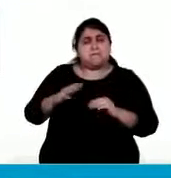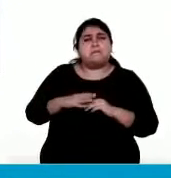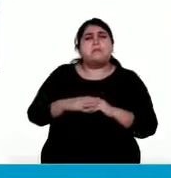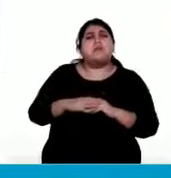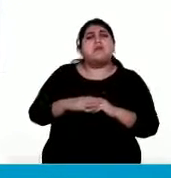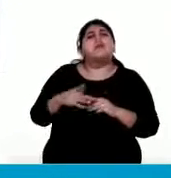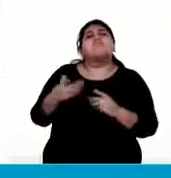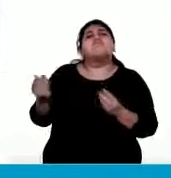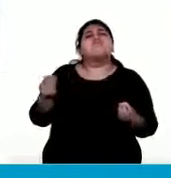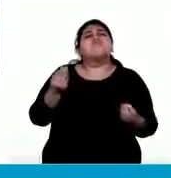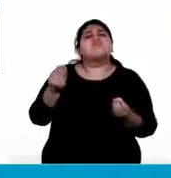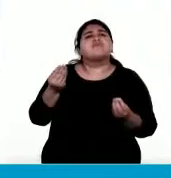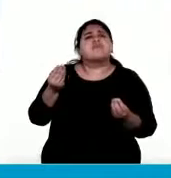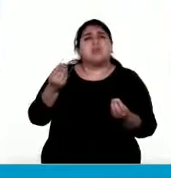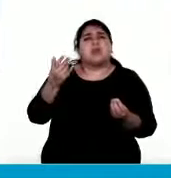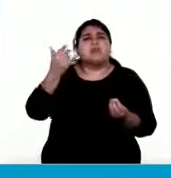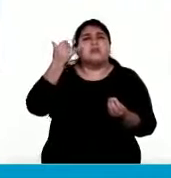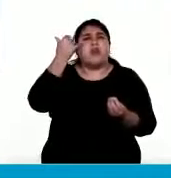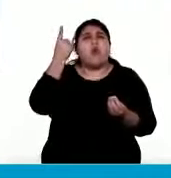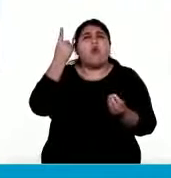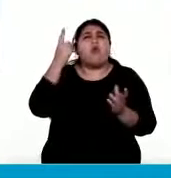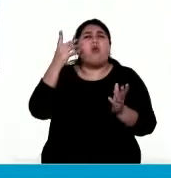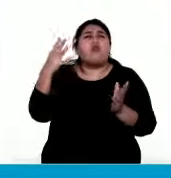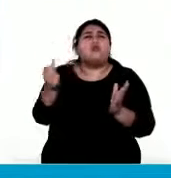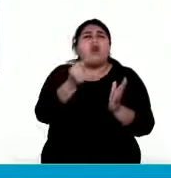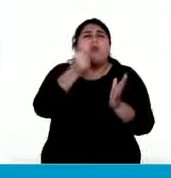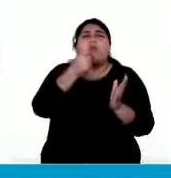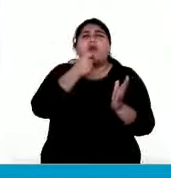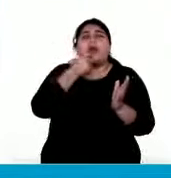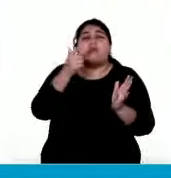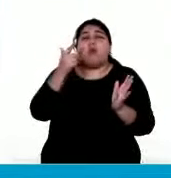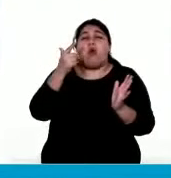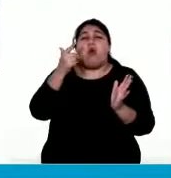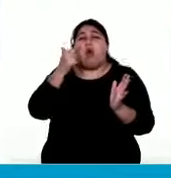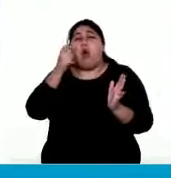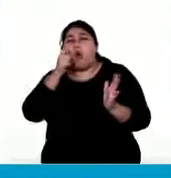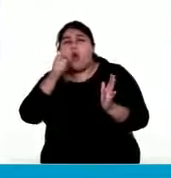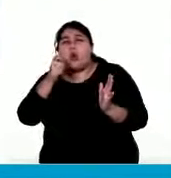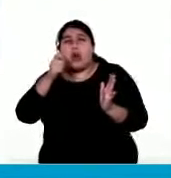una herramienta que ya existe, como Google Maps, pero